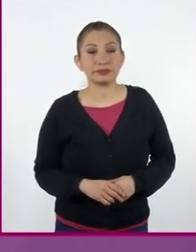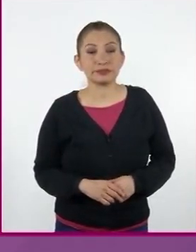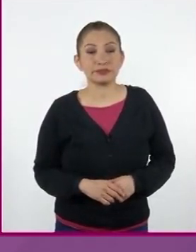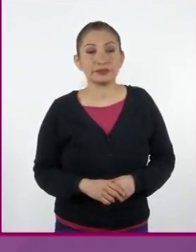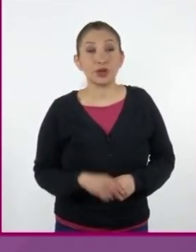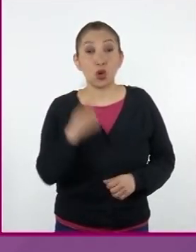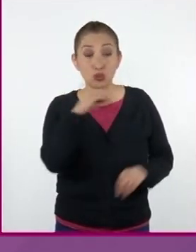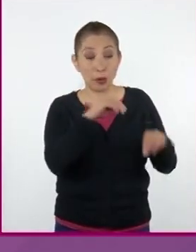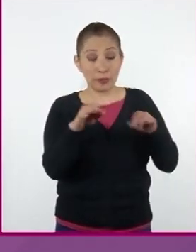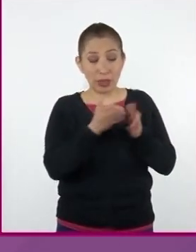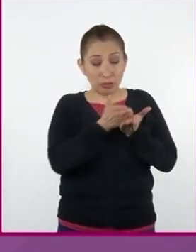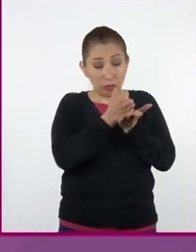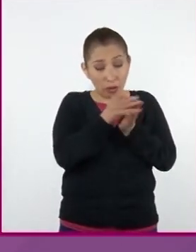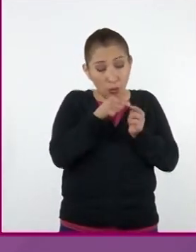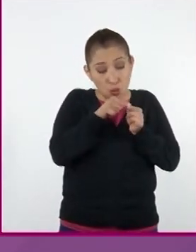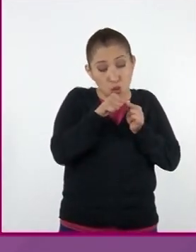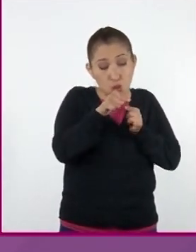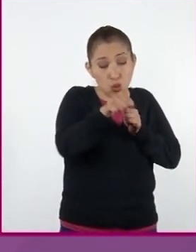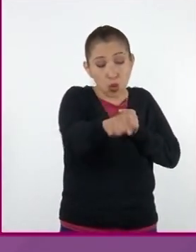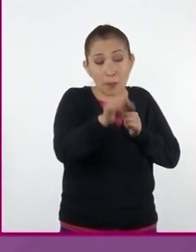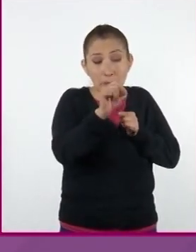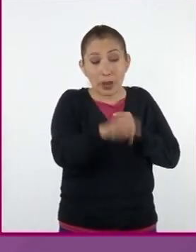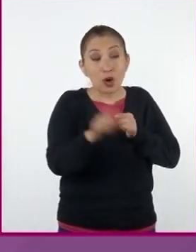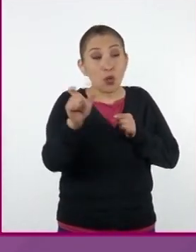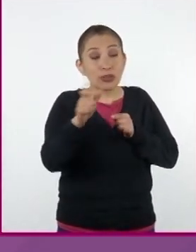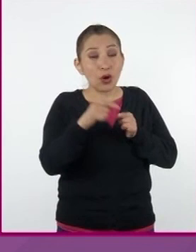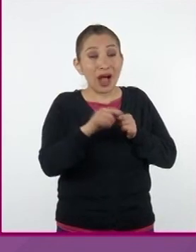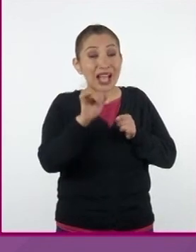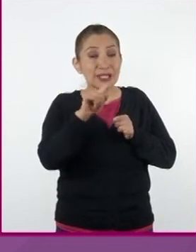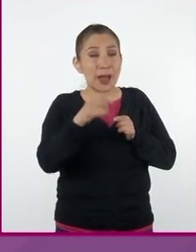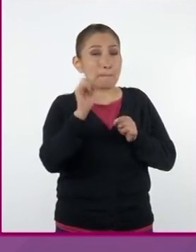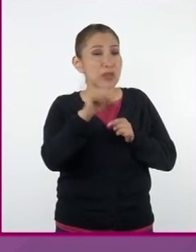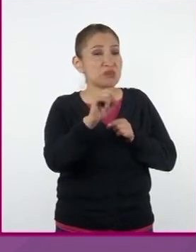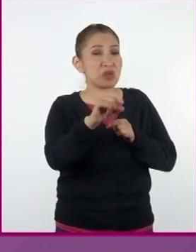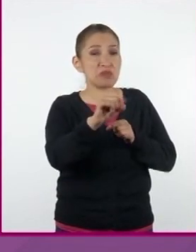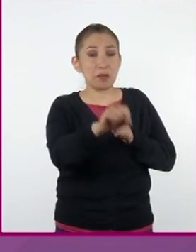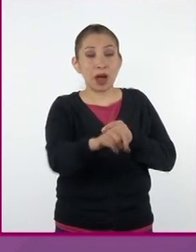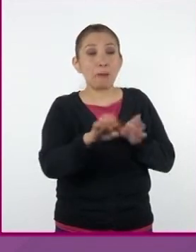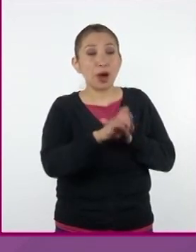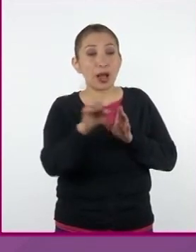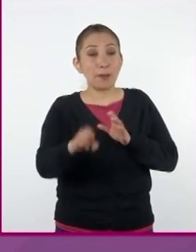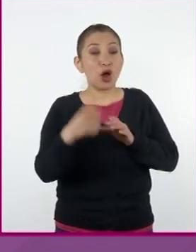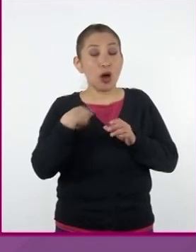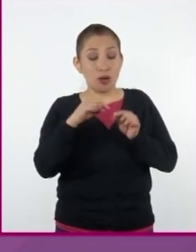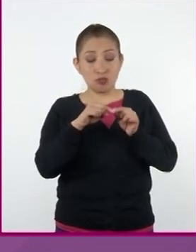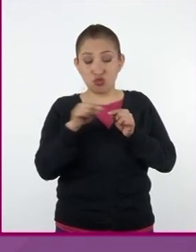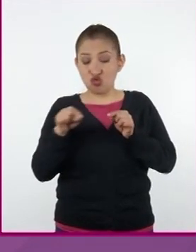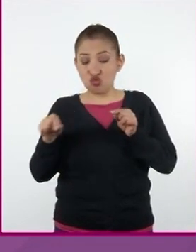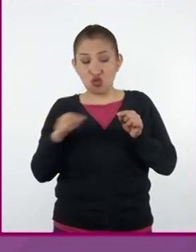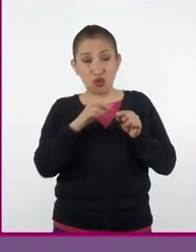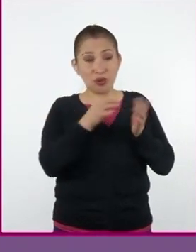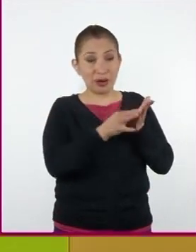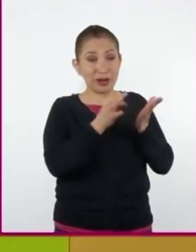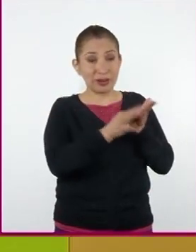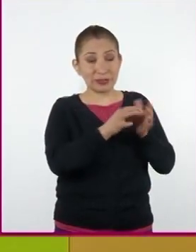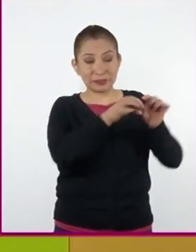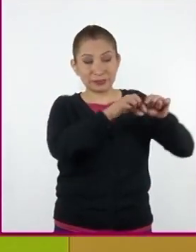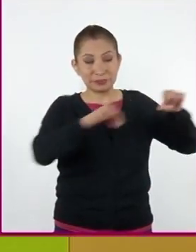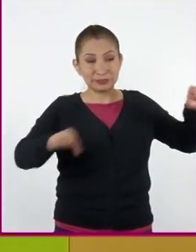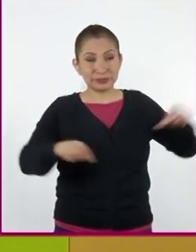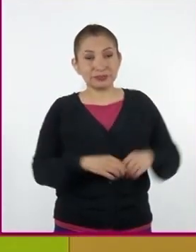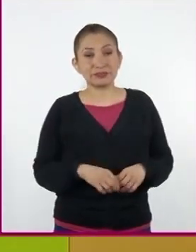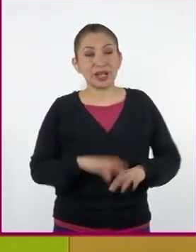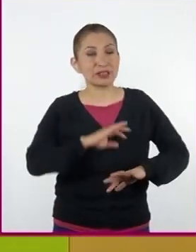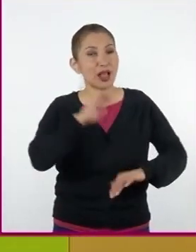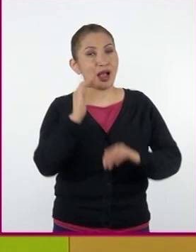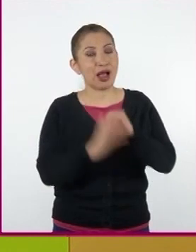Un movimiento rectilíneo uniforme acelerado es cuando la aceleración es constante, como el recorrido del balín en el riel.